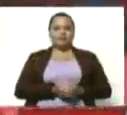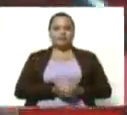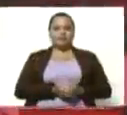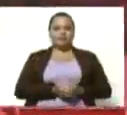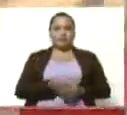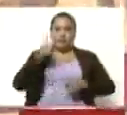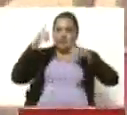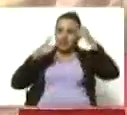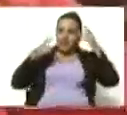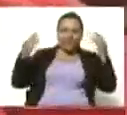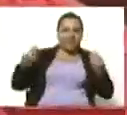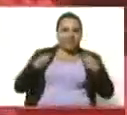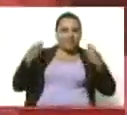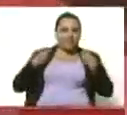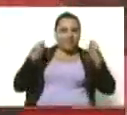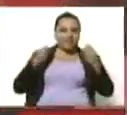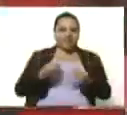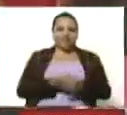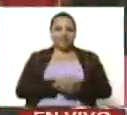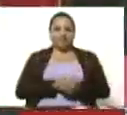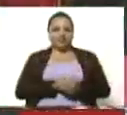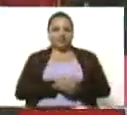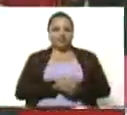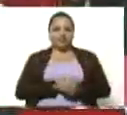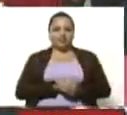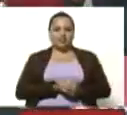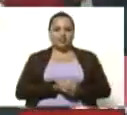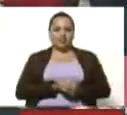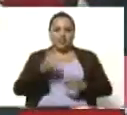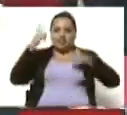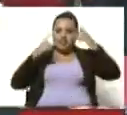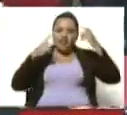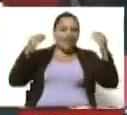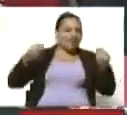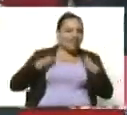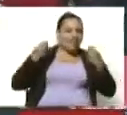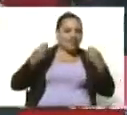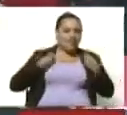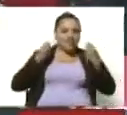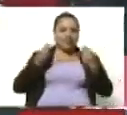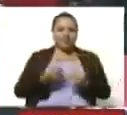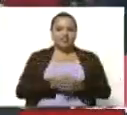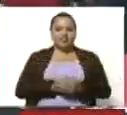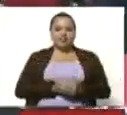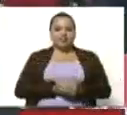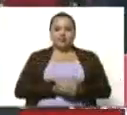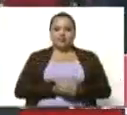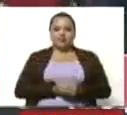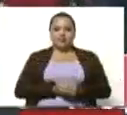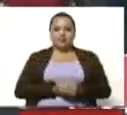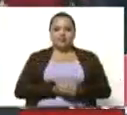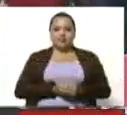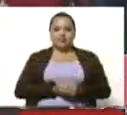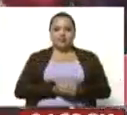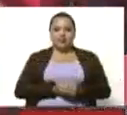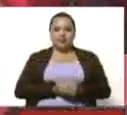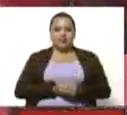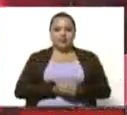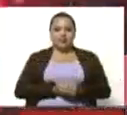Chávez vives Chávez viva y viva la